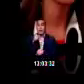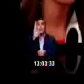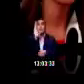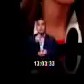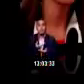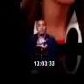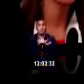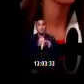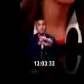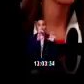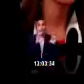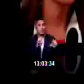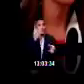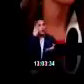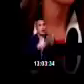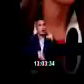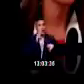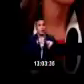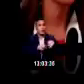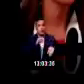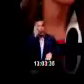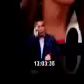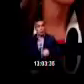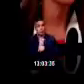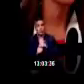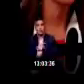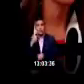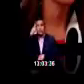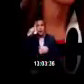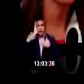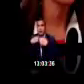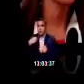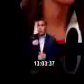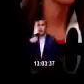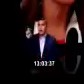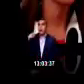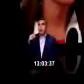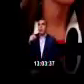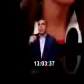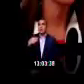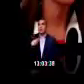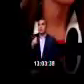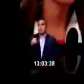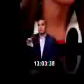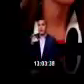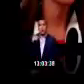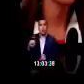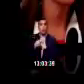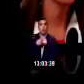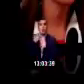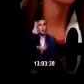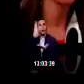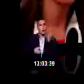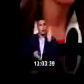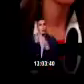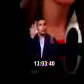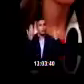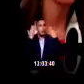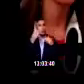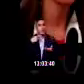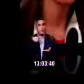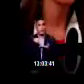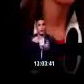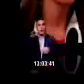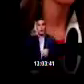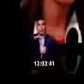del hospital de Pedernales. Y como piensan que yo soy parte del equipo de ellos, dijeron que necesitaban retirar este dinero urgente para llevarlo a Guayaquil y